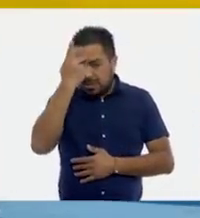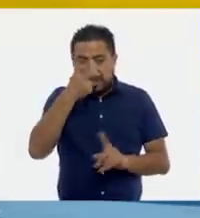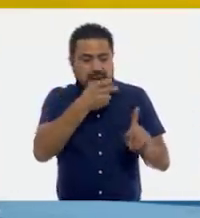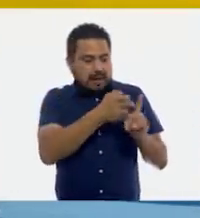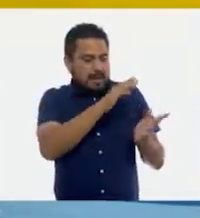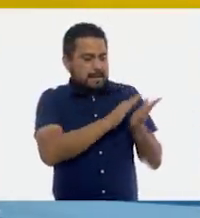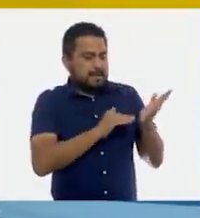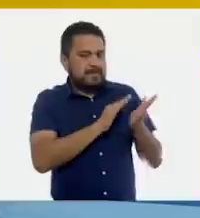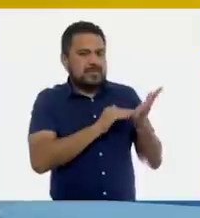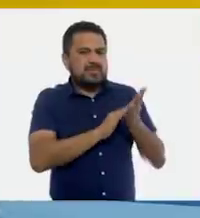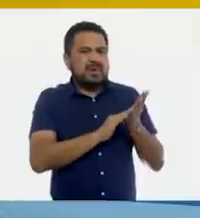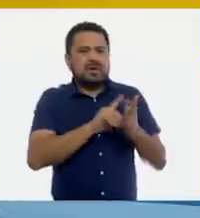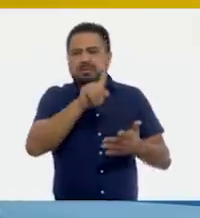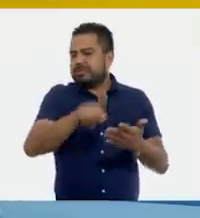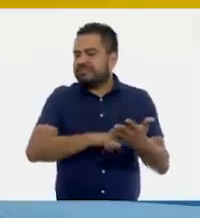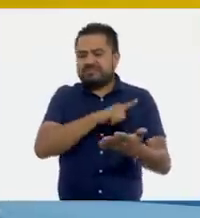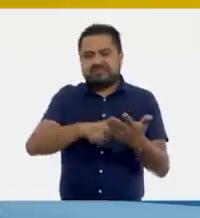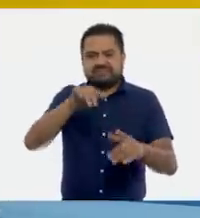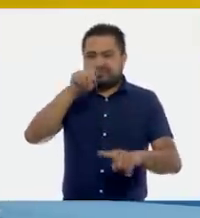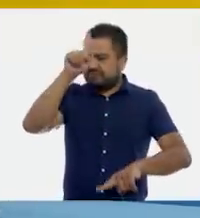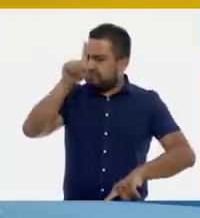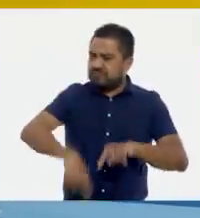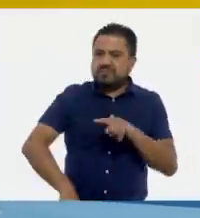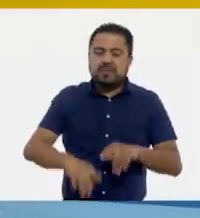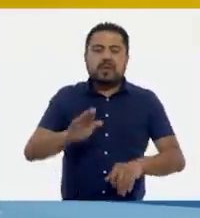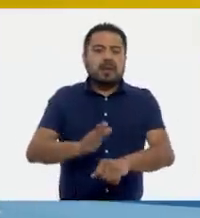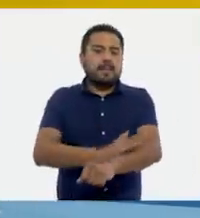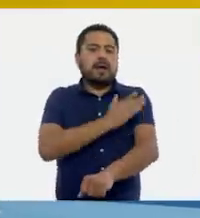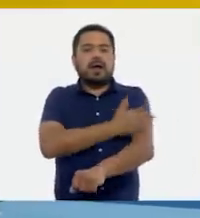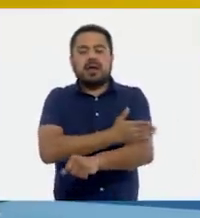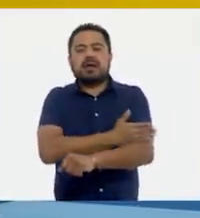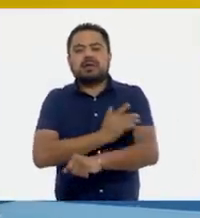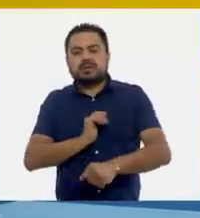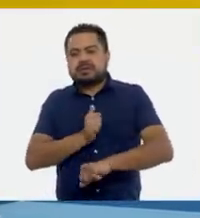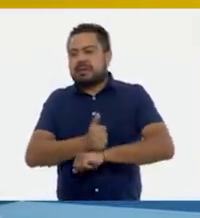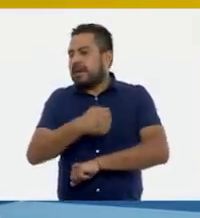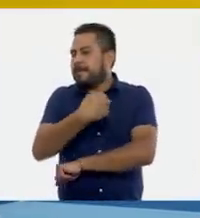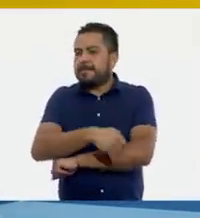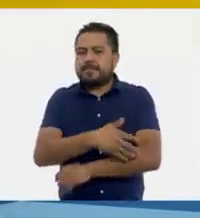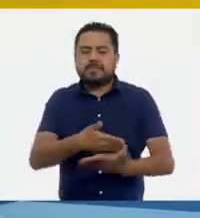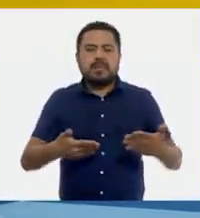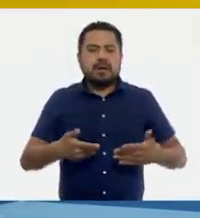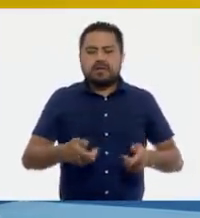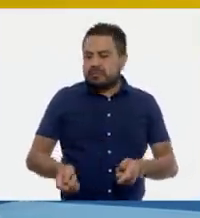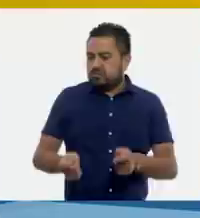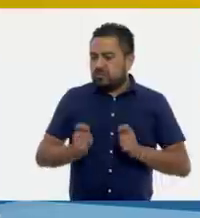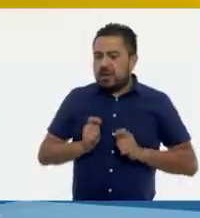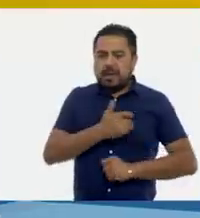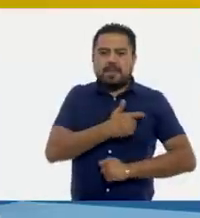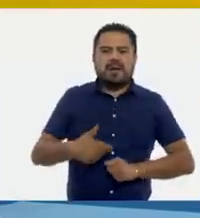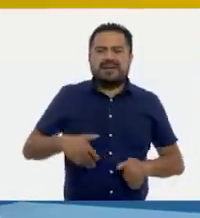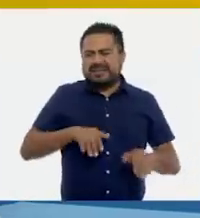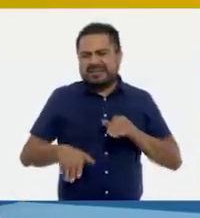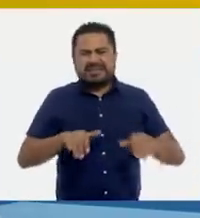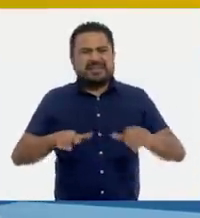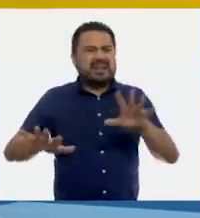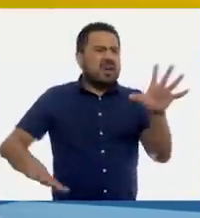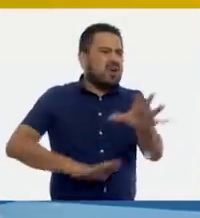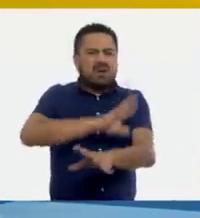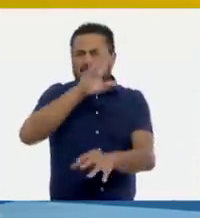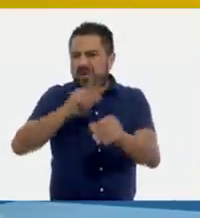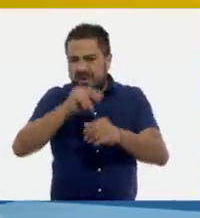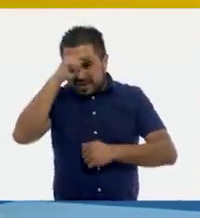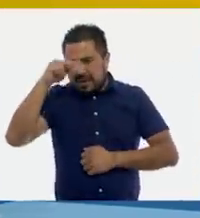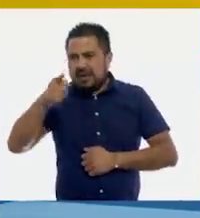se declararon nulas las elecciones, por lo que Madero ocupó de manera provisional la presidencia y convocó a todos los mexicanos